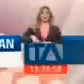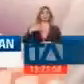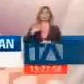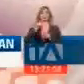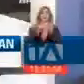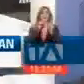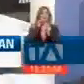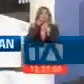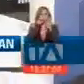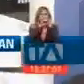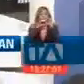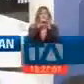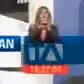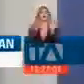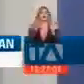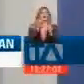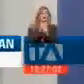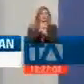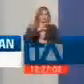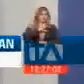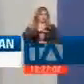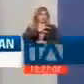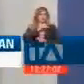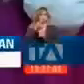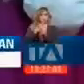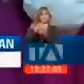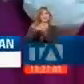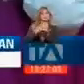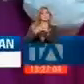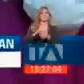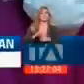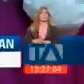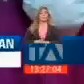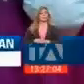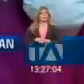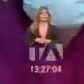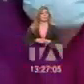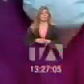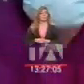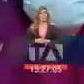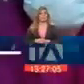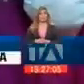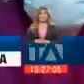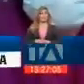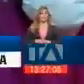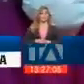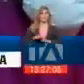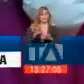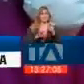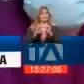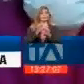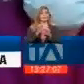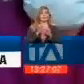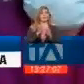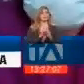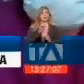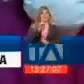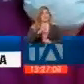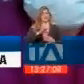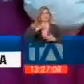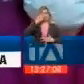mitad de las pruebas que hasta ahora ha realizado el municipio de Quito. Lo que detectamos es que si la carga viral es menor a 500